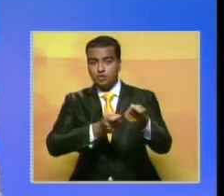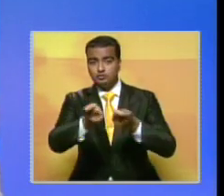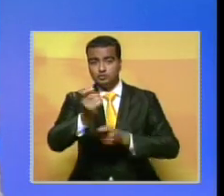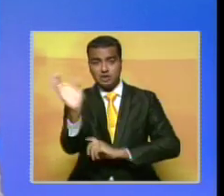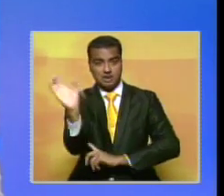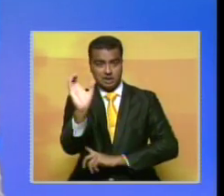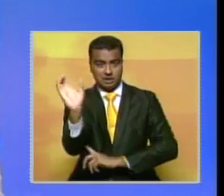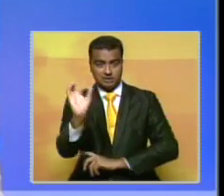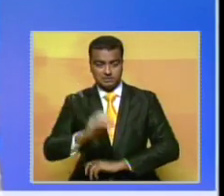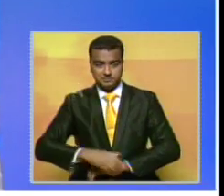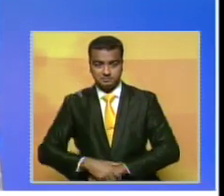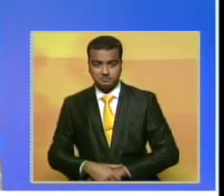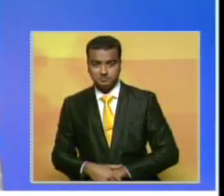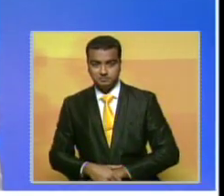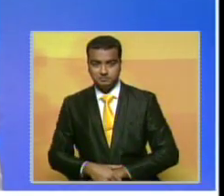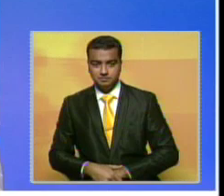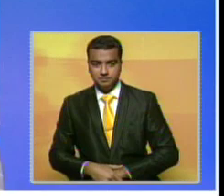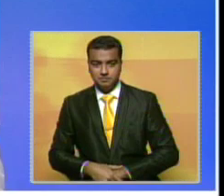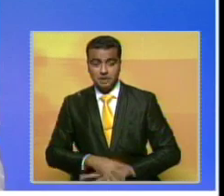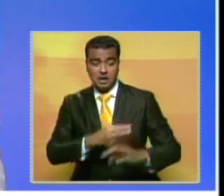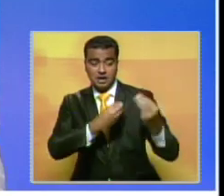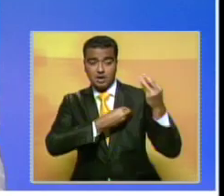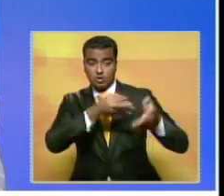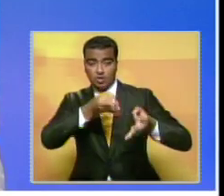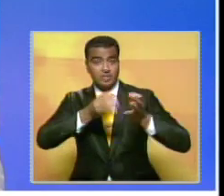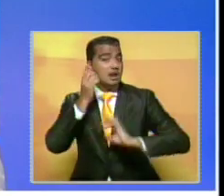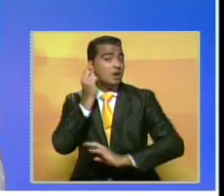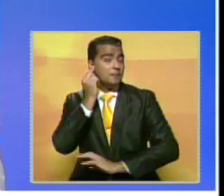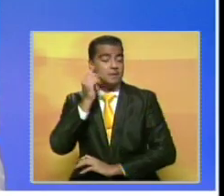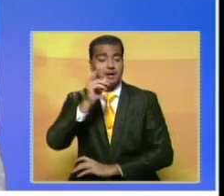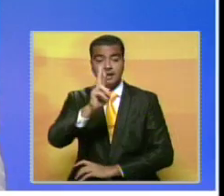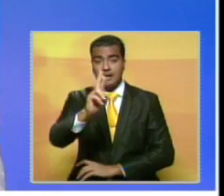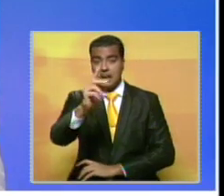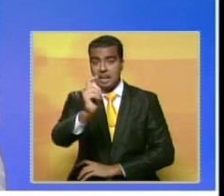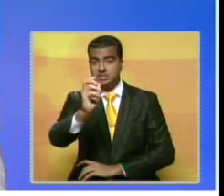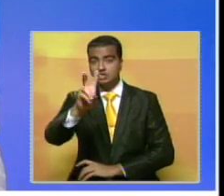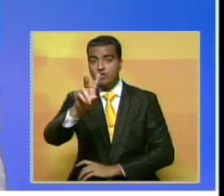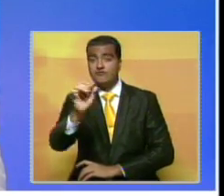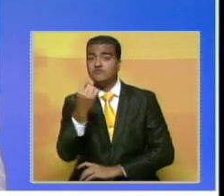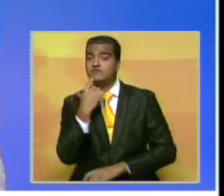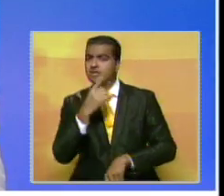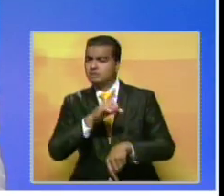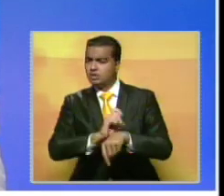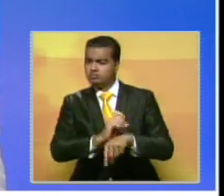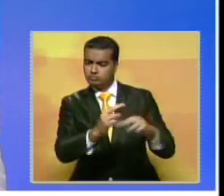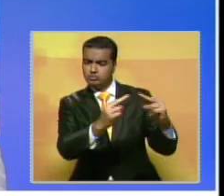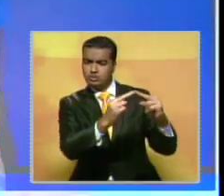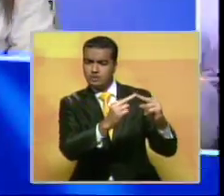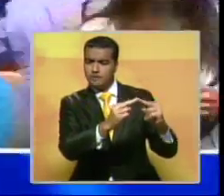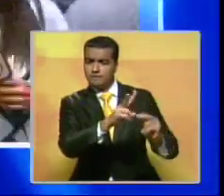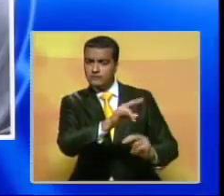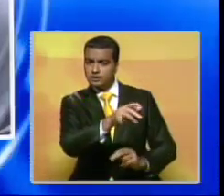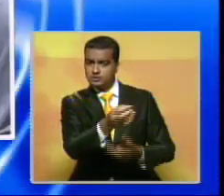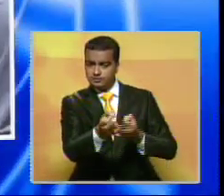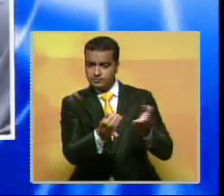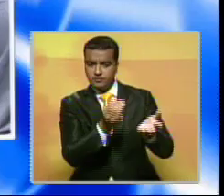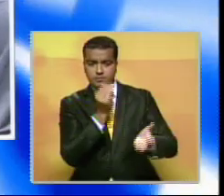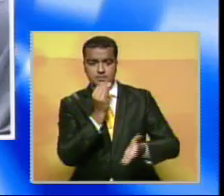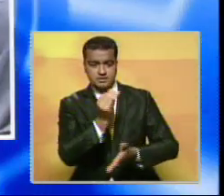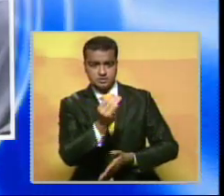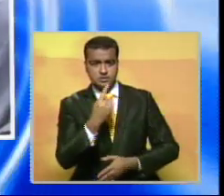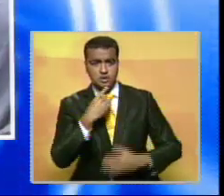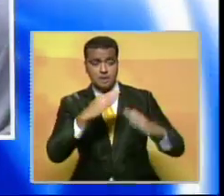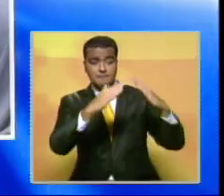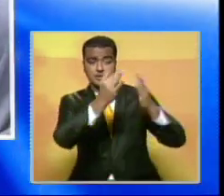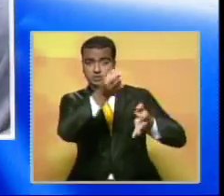Área Metropolitana de Caracas, a cargo de la juez Raquelis Tobar. A esta hora vamos a hacer un contacto con Victoria Joseph. Ella se encuentra en el